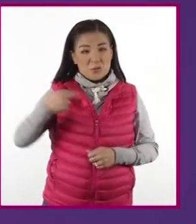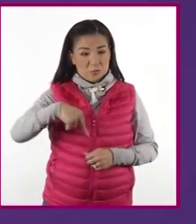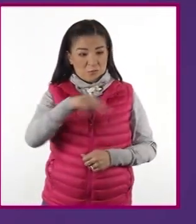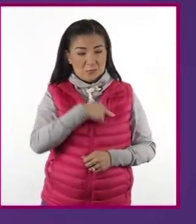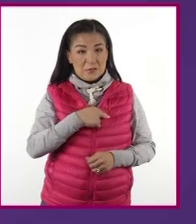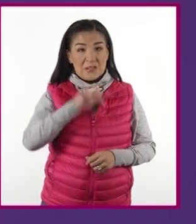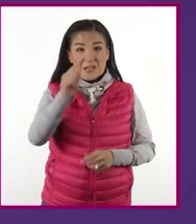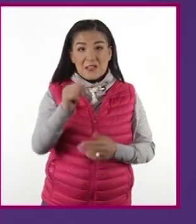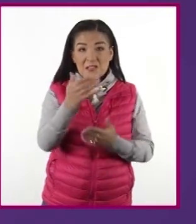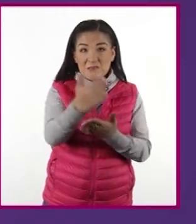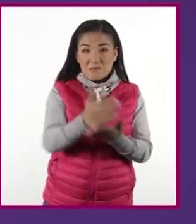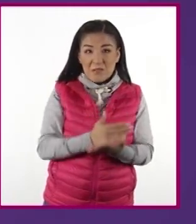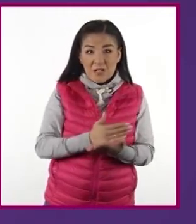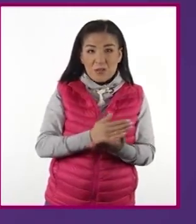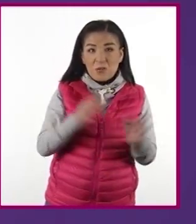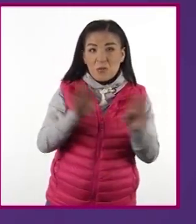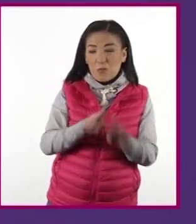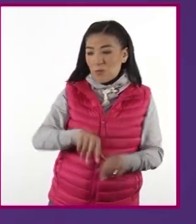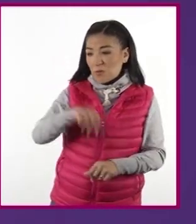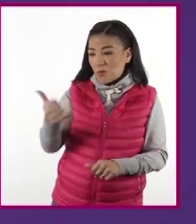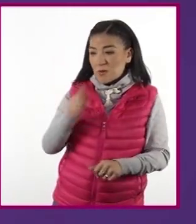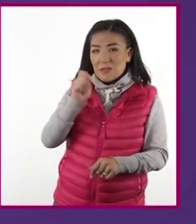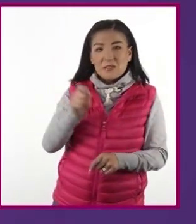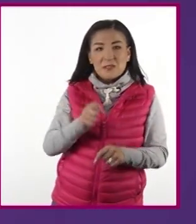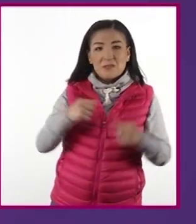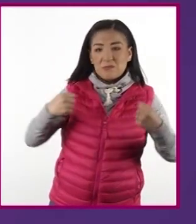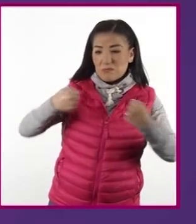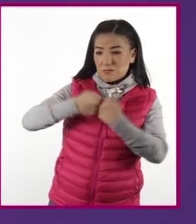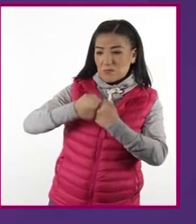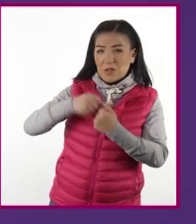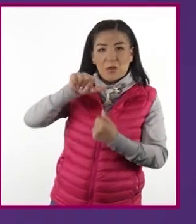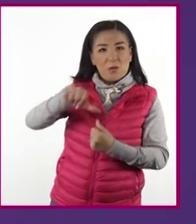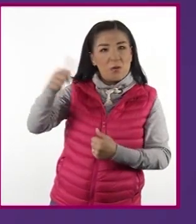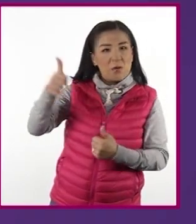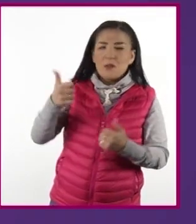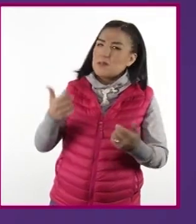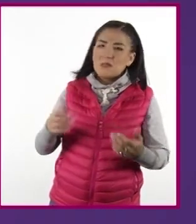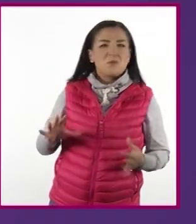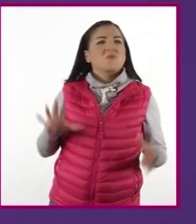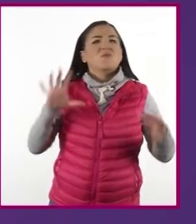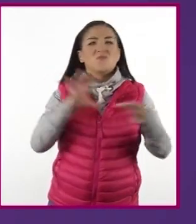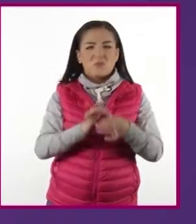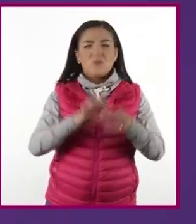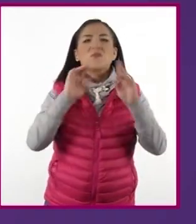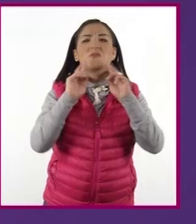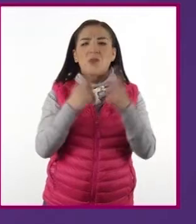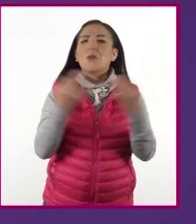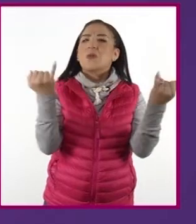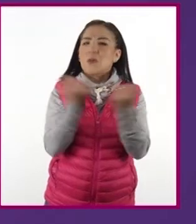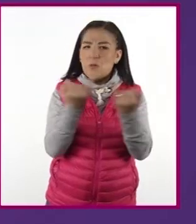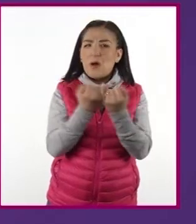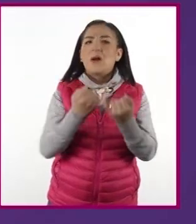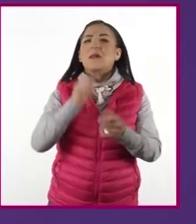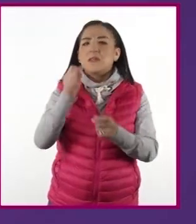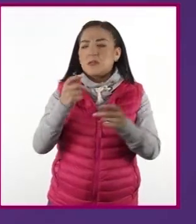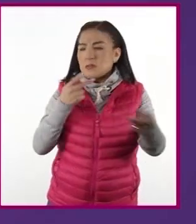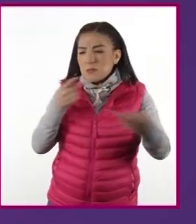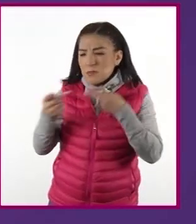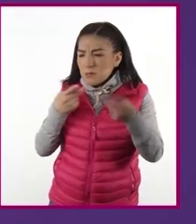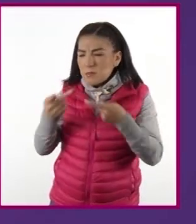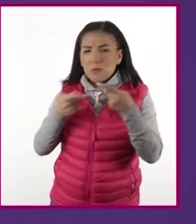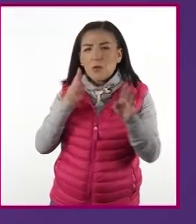somos menos que nuestros hermanos peninsulares, formaremos nuestras propias juntas. Y empieza un movimiento,